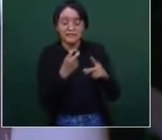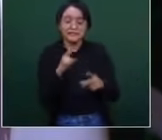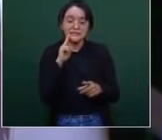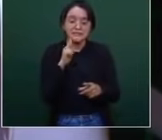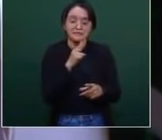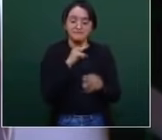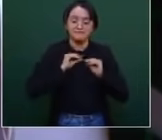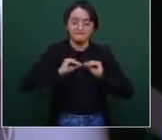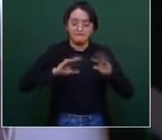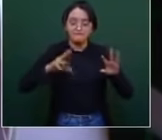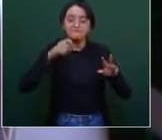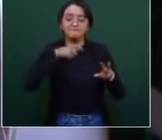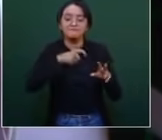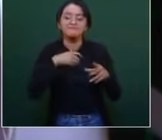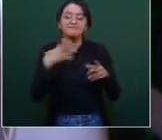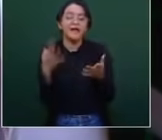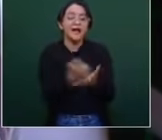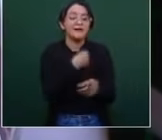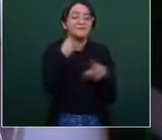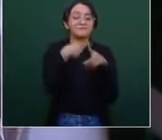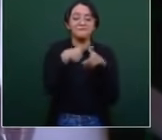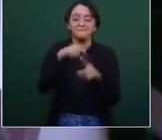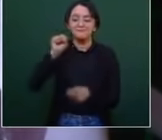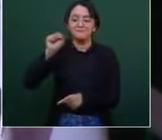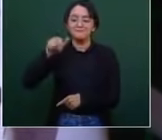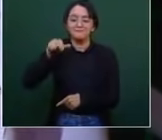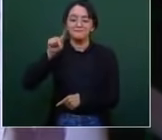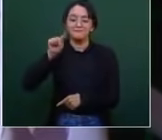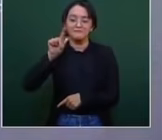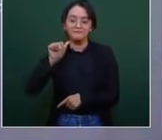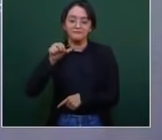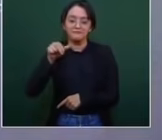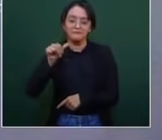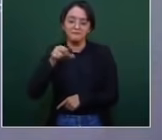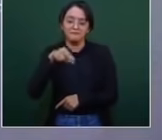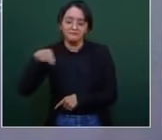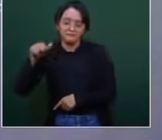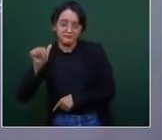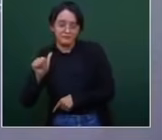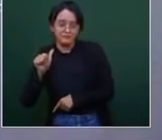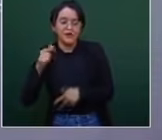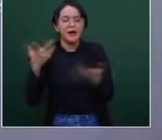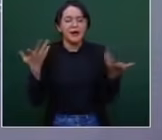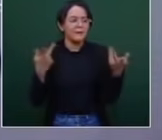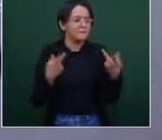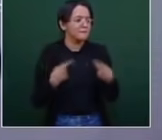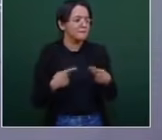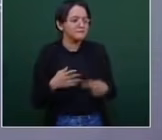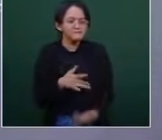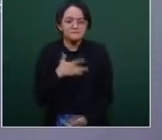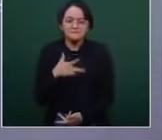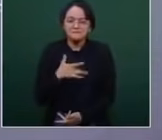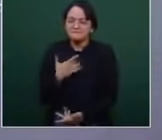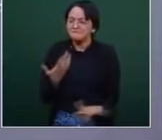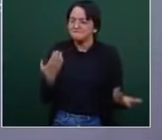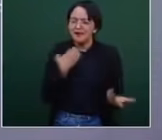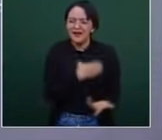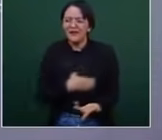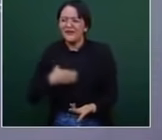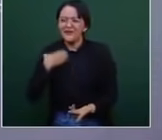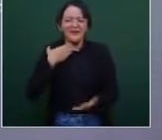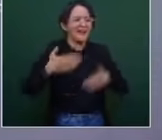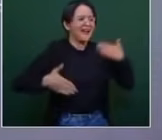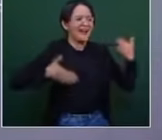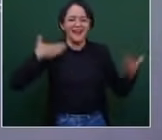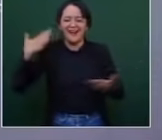triunfo de Santa Anna sobre las fuerzas invasoras, el regocijo se extendió por todas partes y